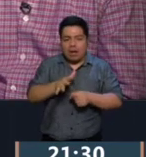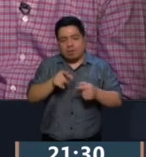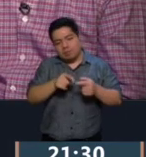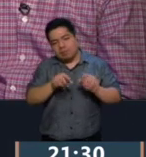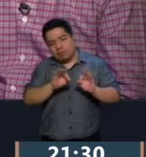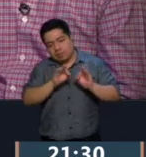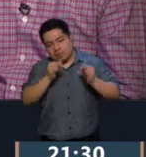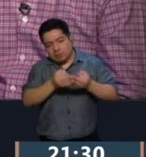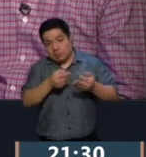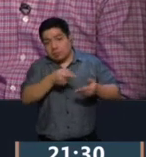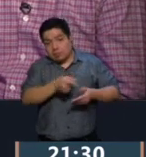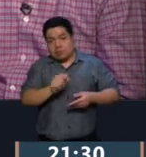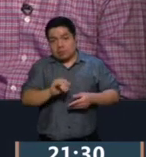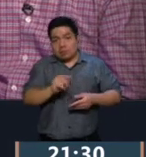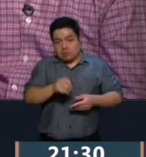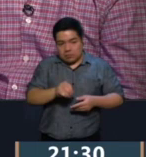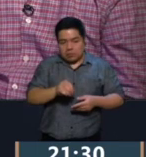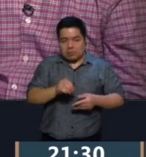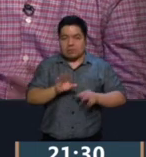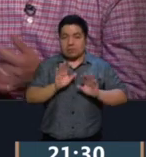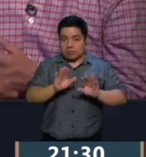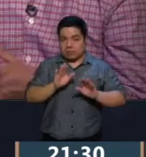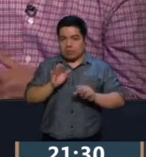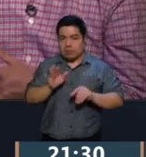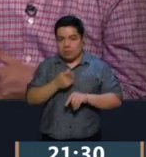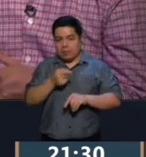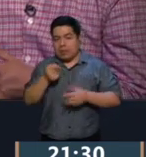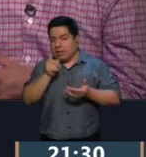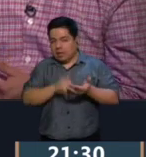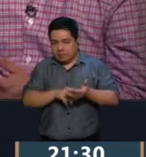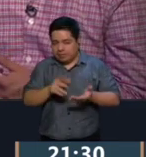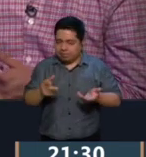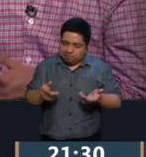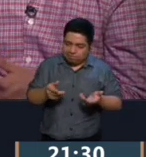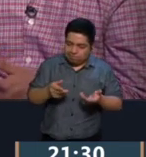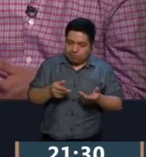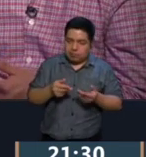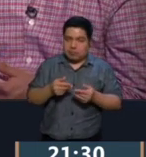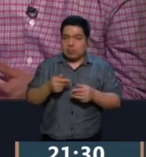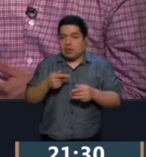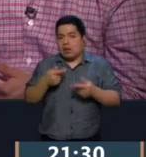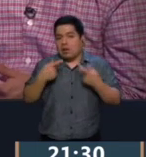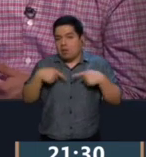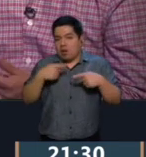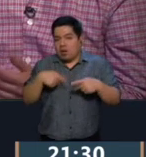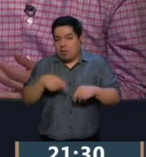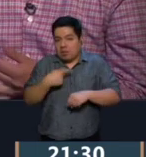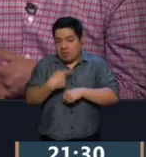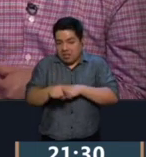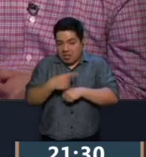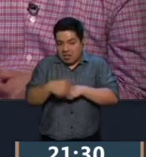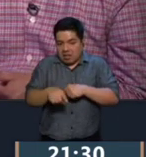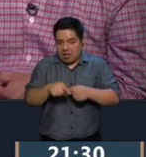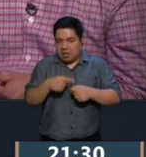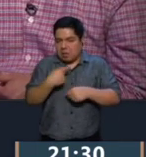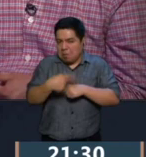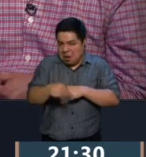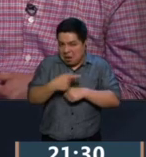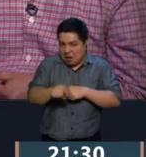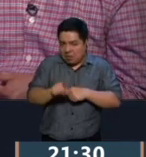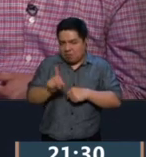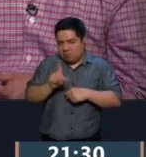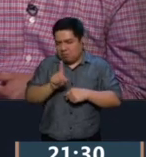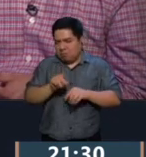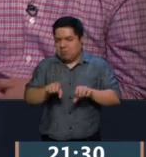de sustancia que se trataba. Que sí sabemos que no ponen en riesgo la vida de los ciudadanos, no tiene